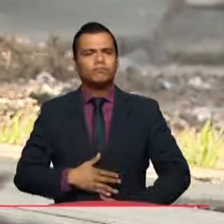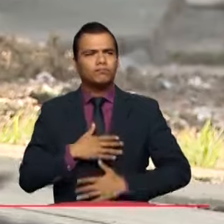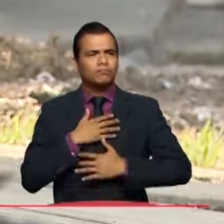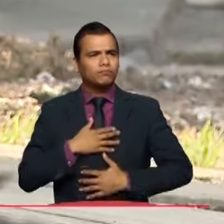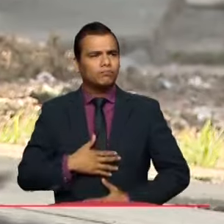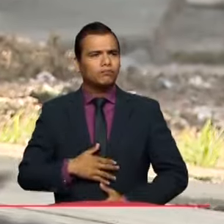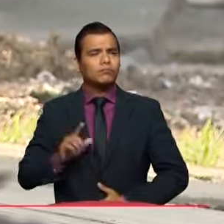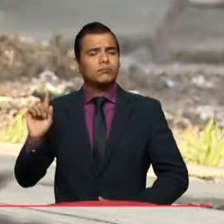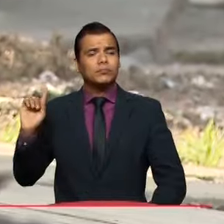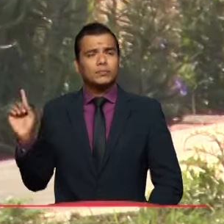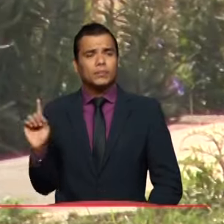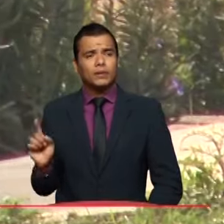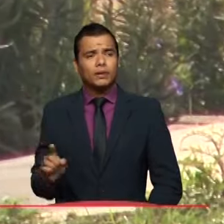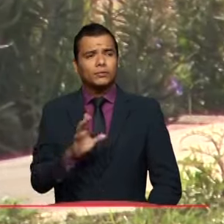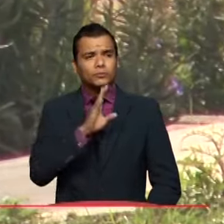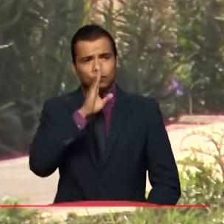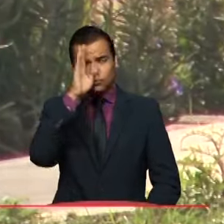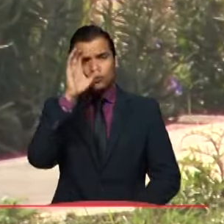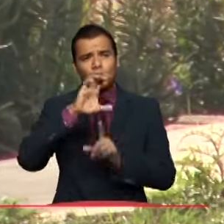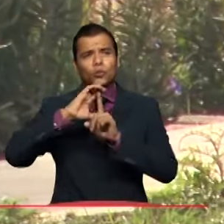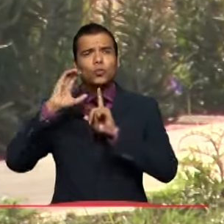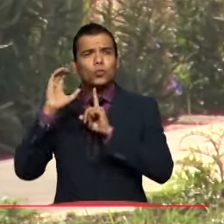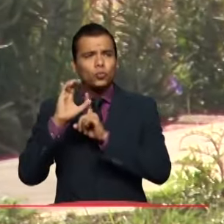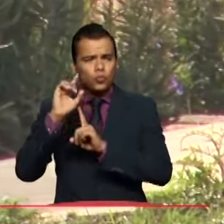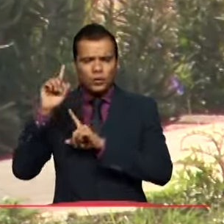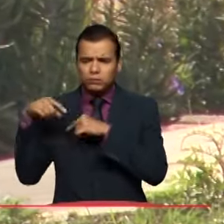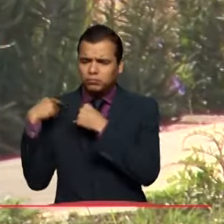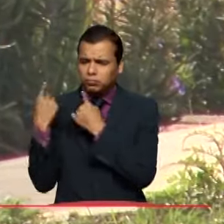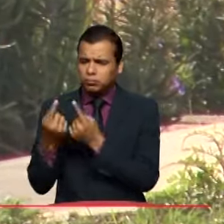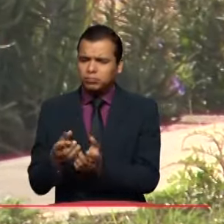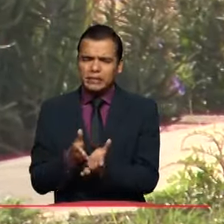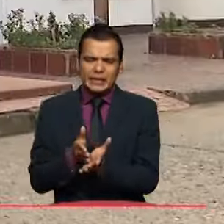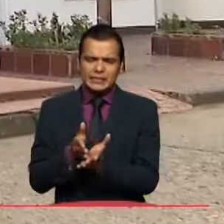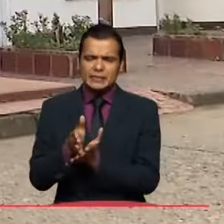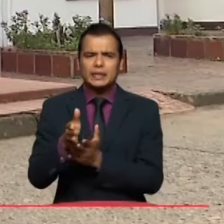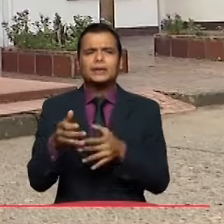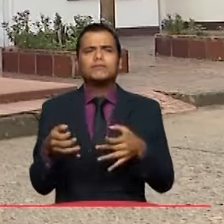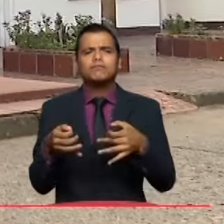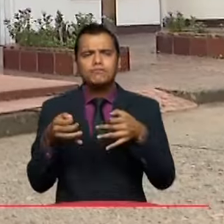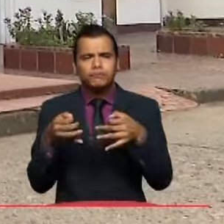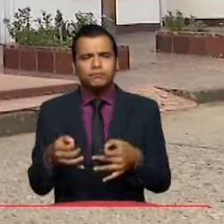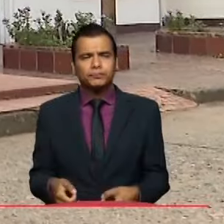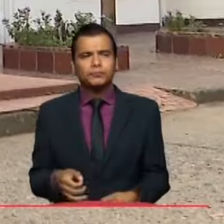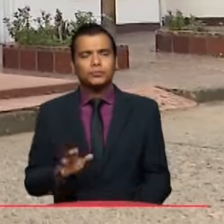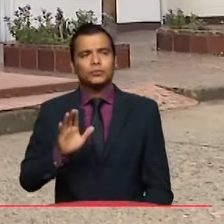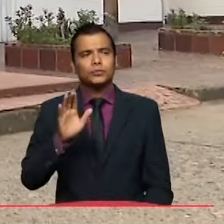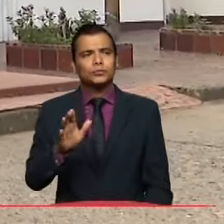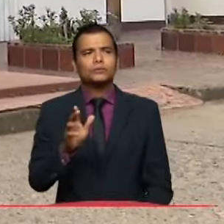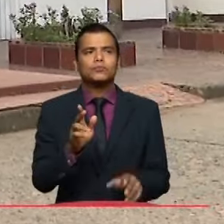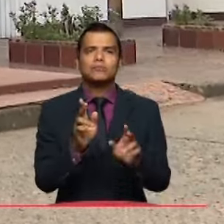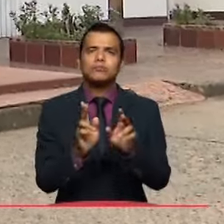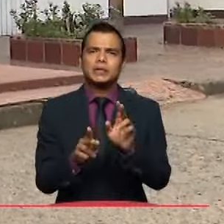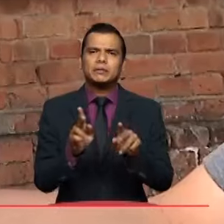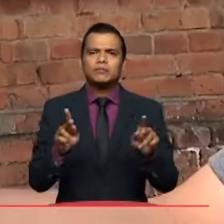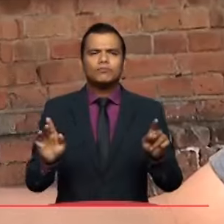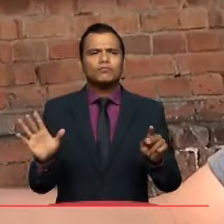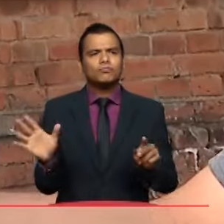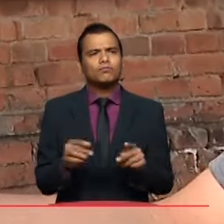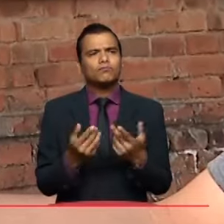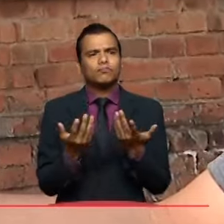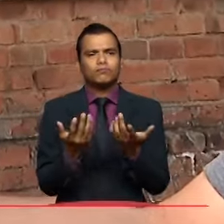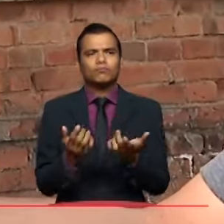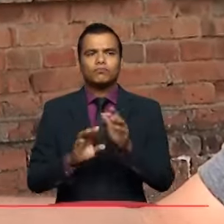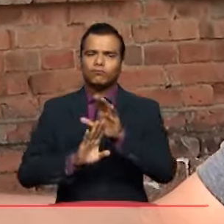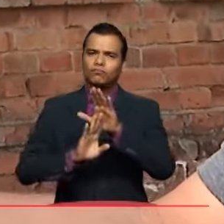tiempo, conserva gran parte del legado de quienes la forjaron. Las personas que le han querido salir adelante, han querido